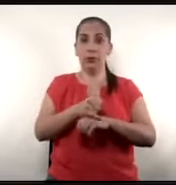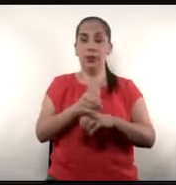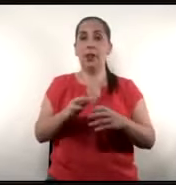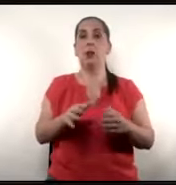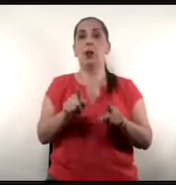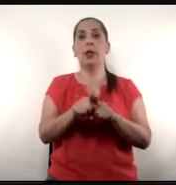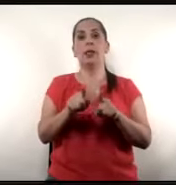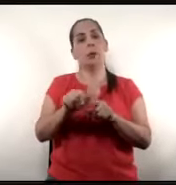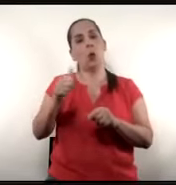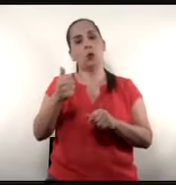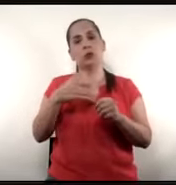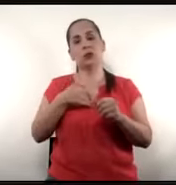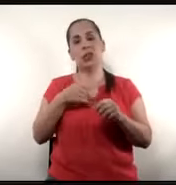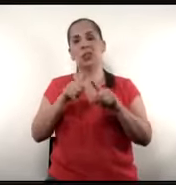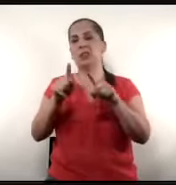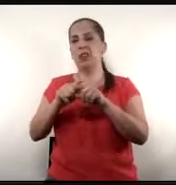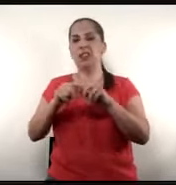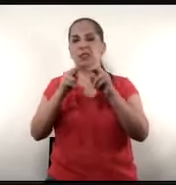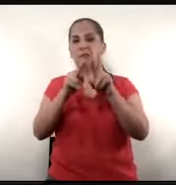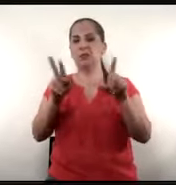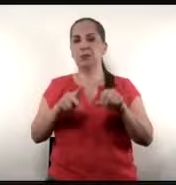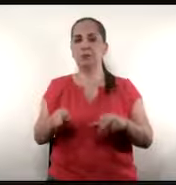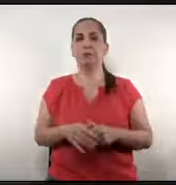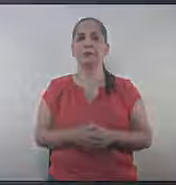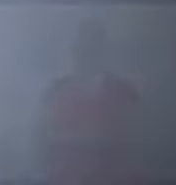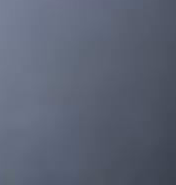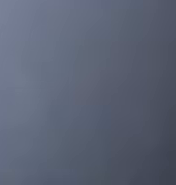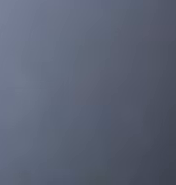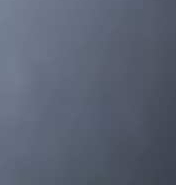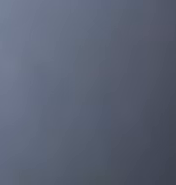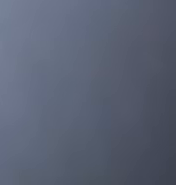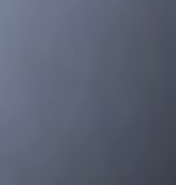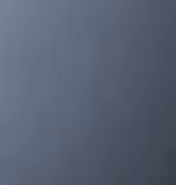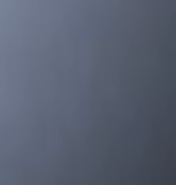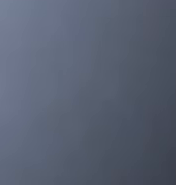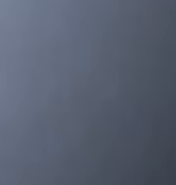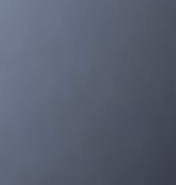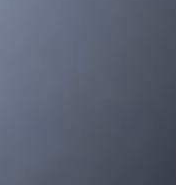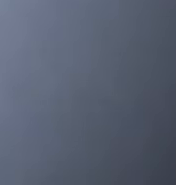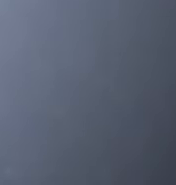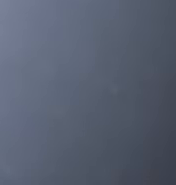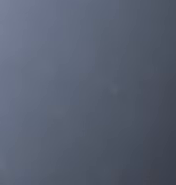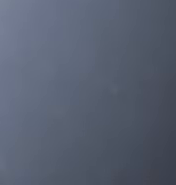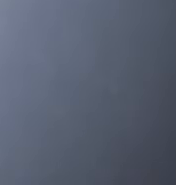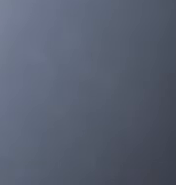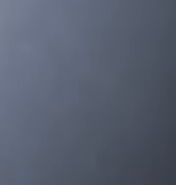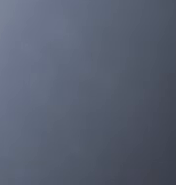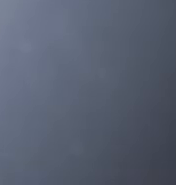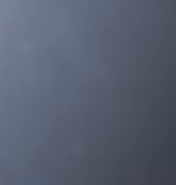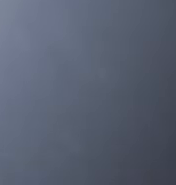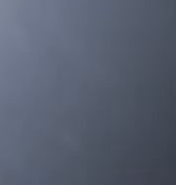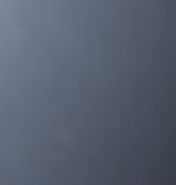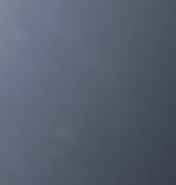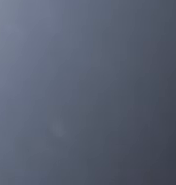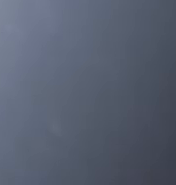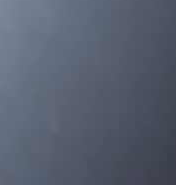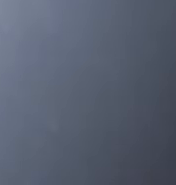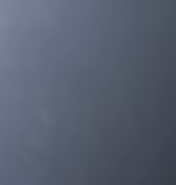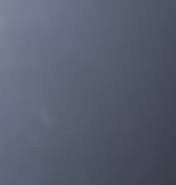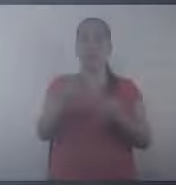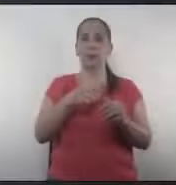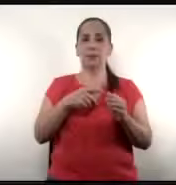las distintas redes sociales. Es importante mencionar los atestados de don Eli Feinzer, quien es candidato presidencial del Partido